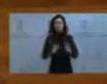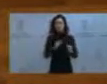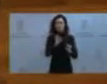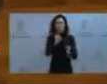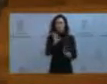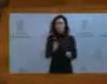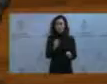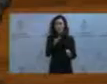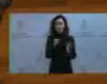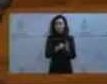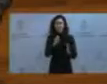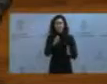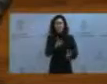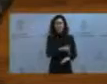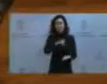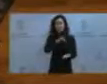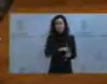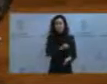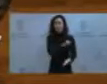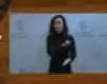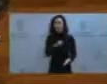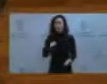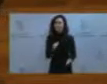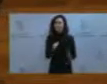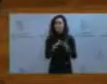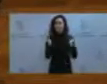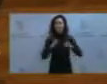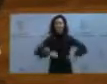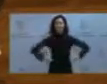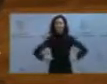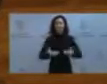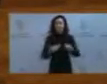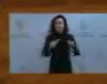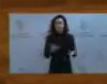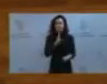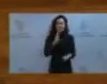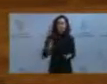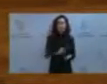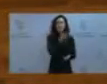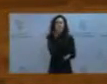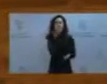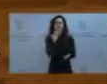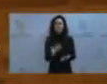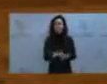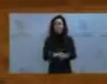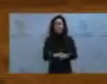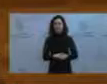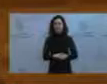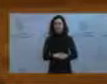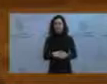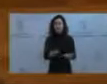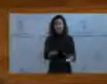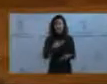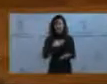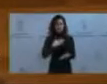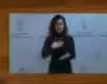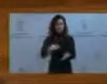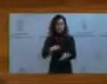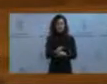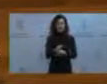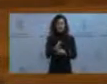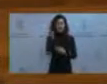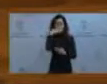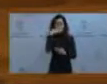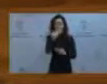en la privada concertada. ¿Por qué? Obviamente, y además nos parece bien. Cuando no se tienen medios propios, no se disponen de medios propios,